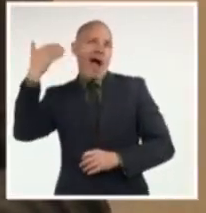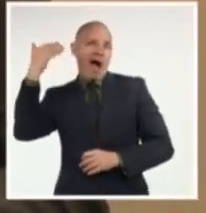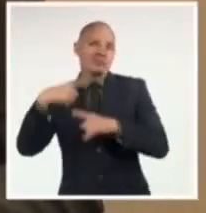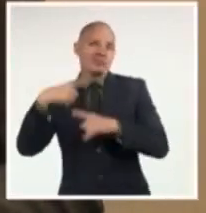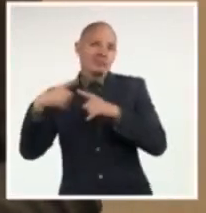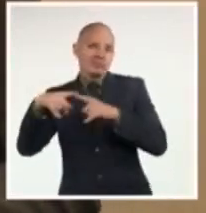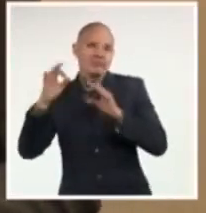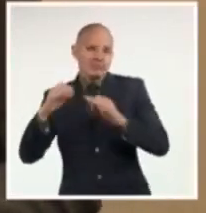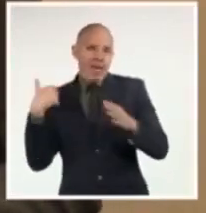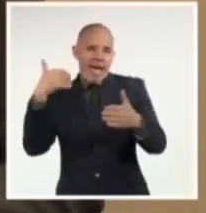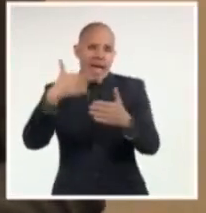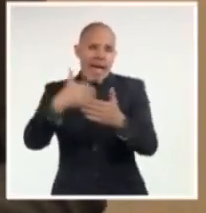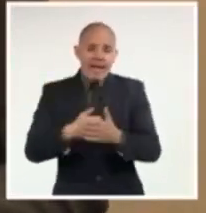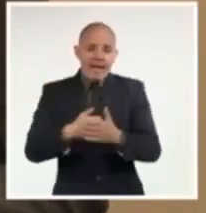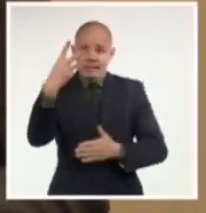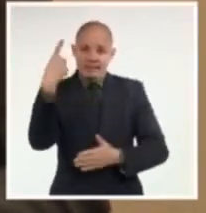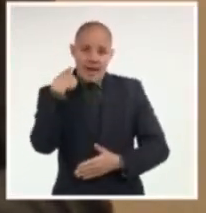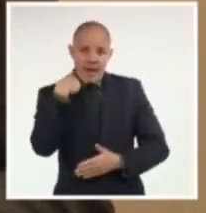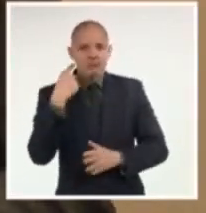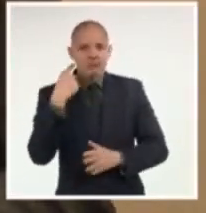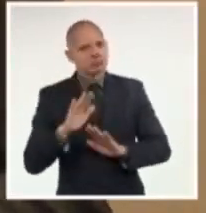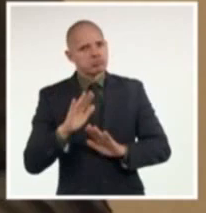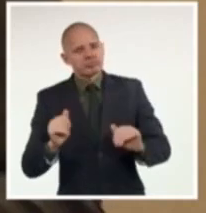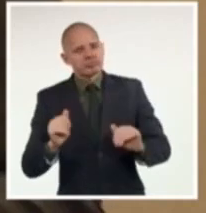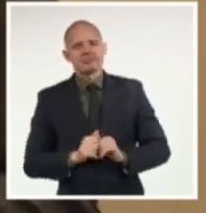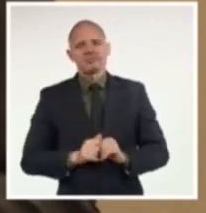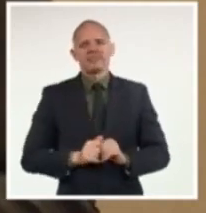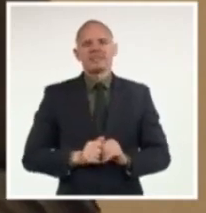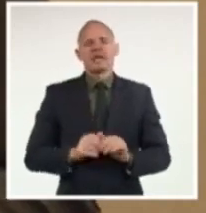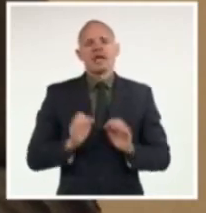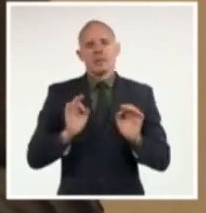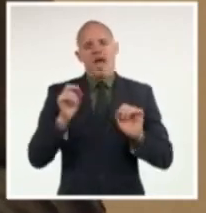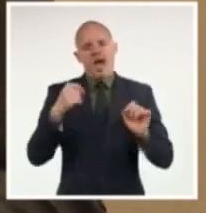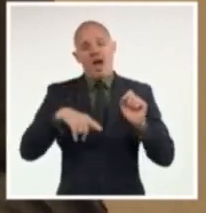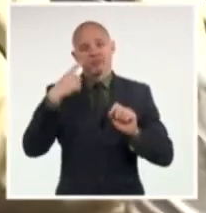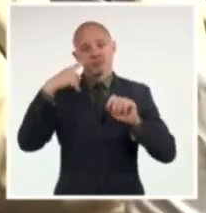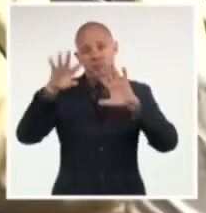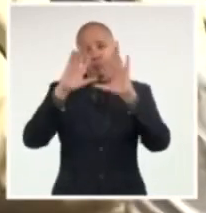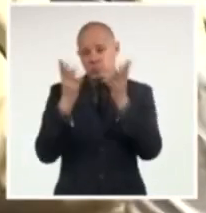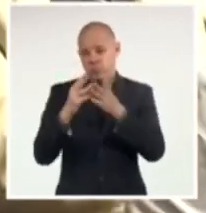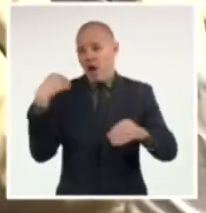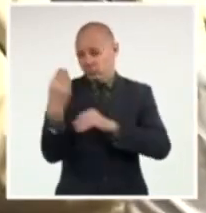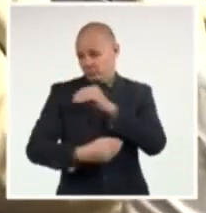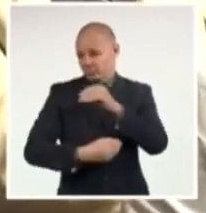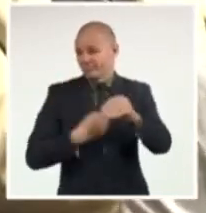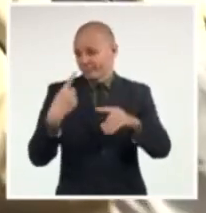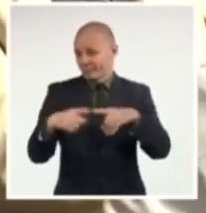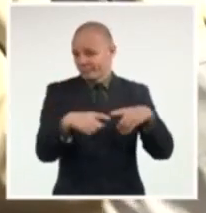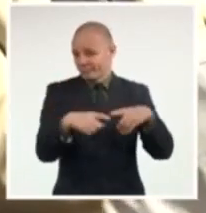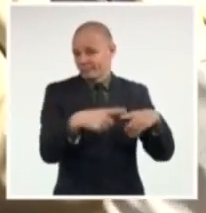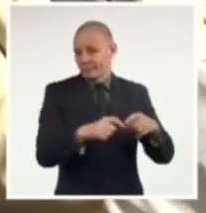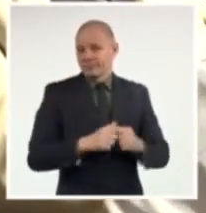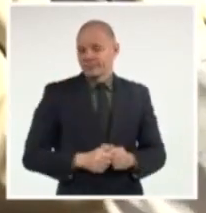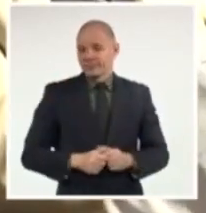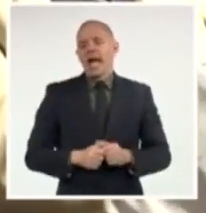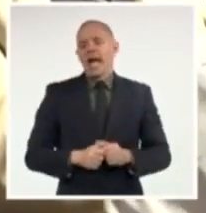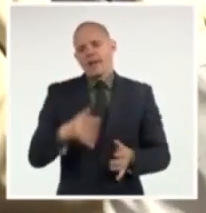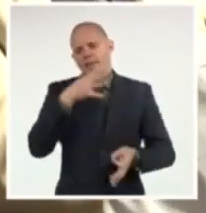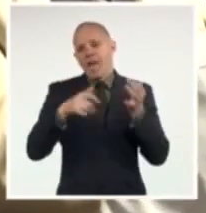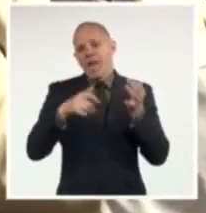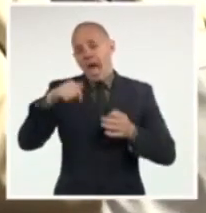reunión. 3 años han transcurrido desde entonces, dijo, y el mundo ha cambiado visiblemente. Abordó la compleja realidad